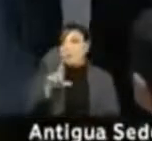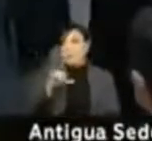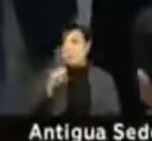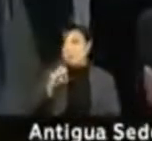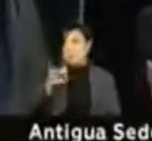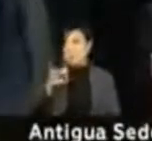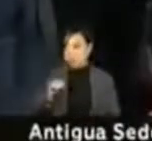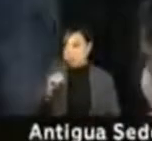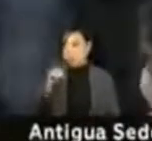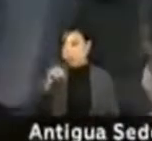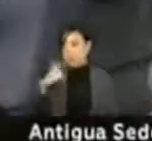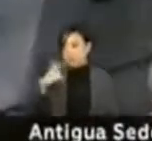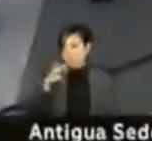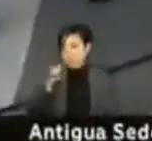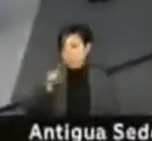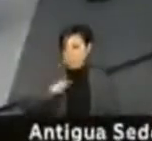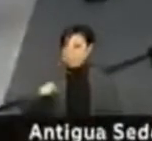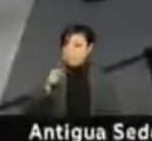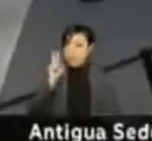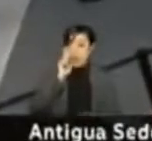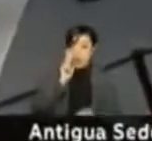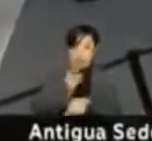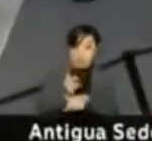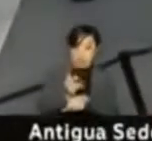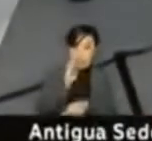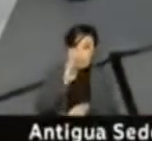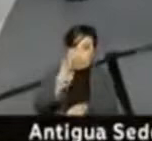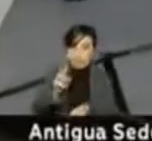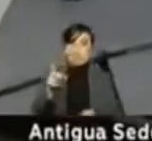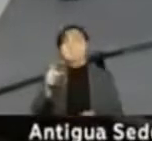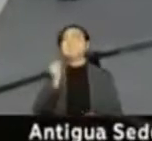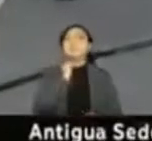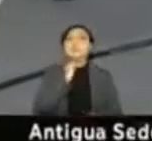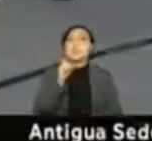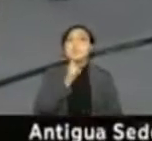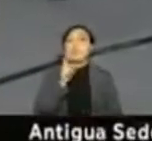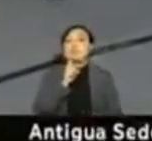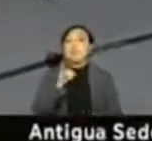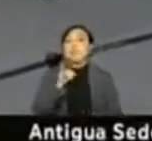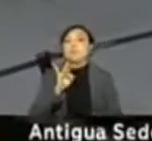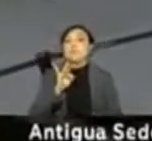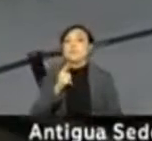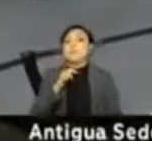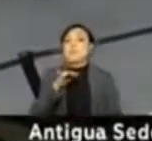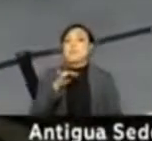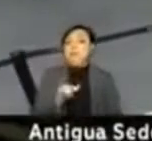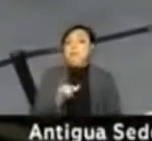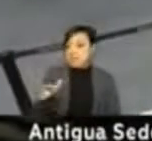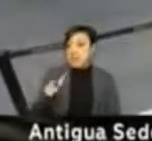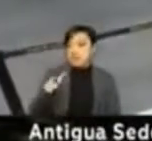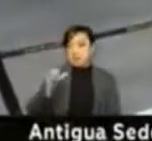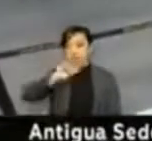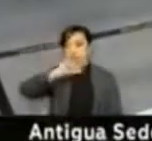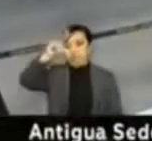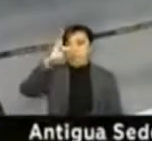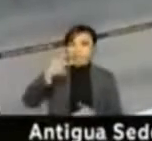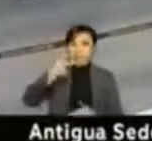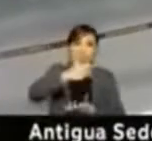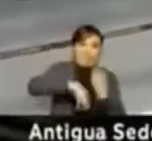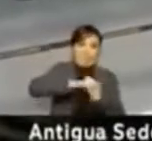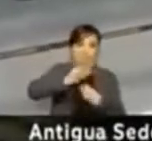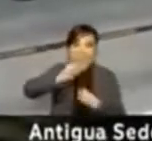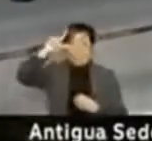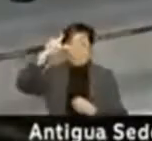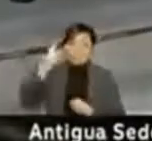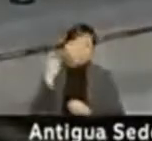López Obrador. Y lo que hay que hacer es fortalecer el proceso de transformación. Y vienen tareas